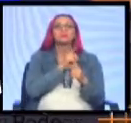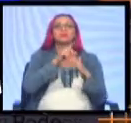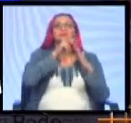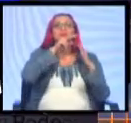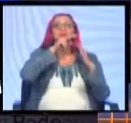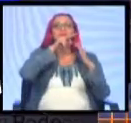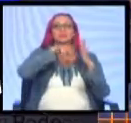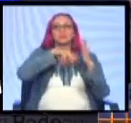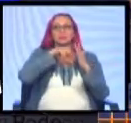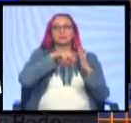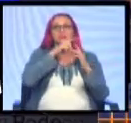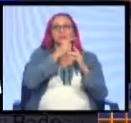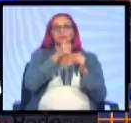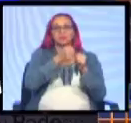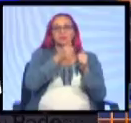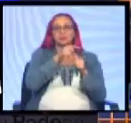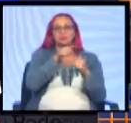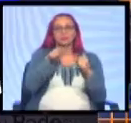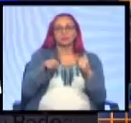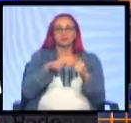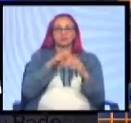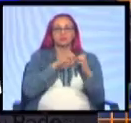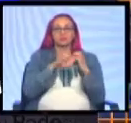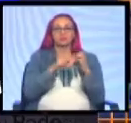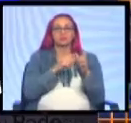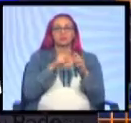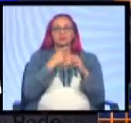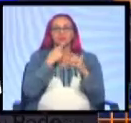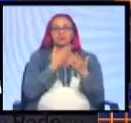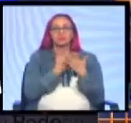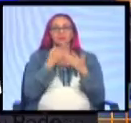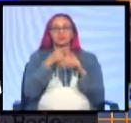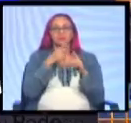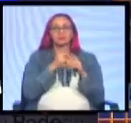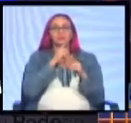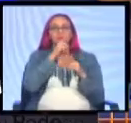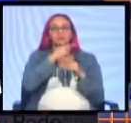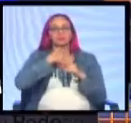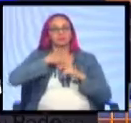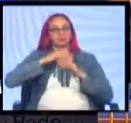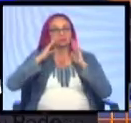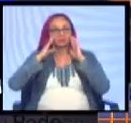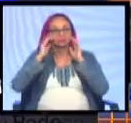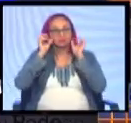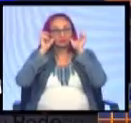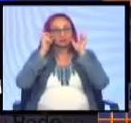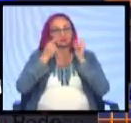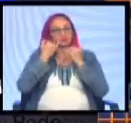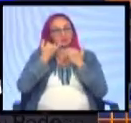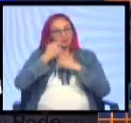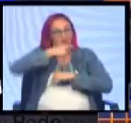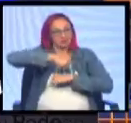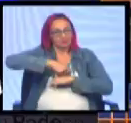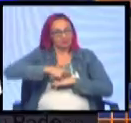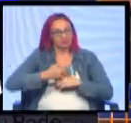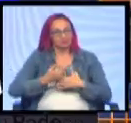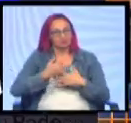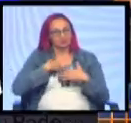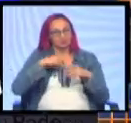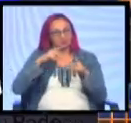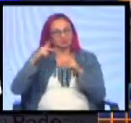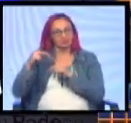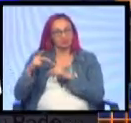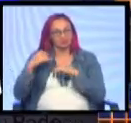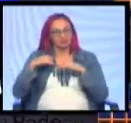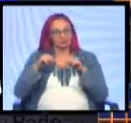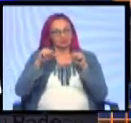y monitoreados por cada uno de los entrevistados, y decirles que de verdad a mí me ha llamado la atención que en este momento hay personas que